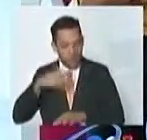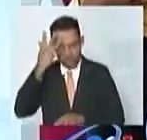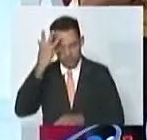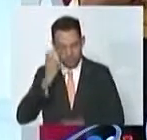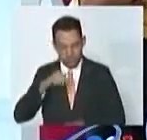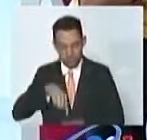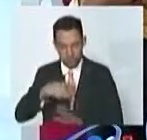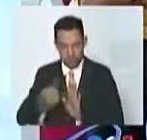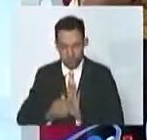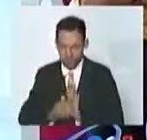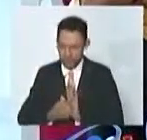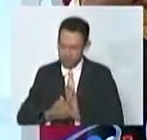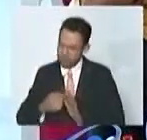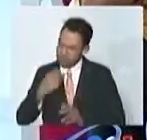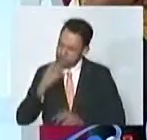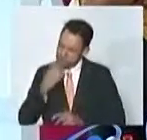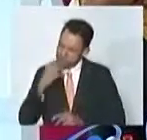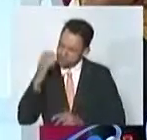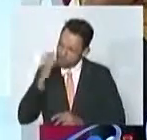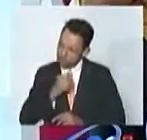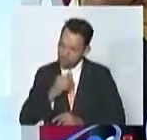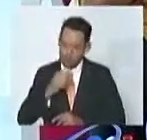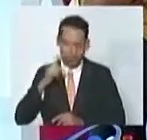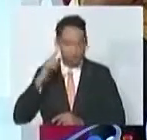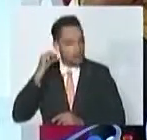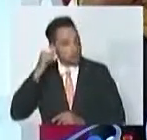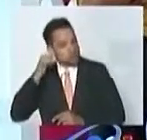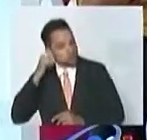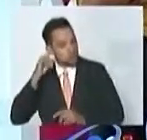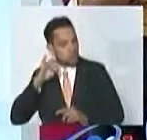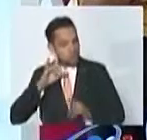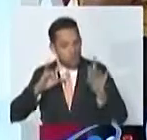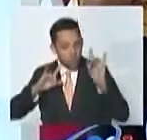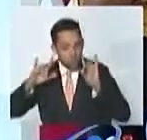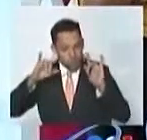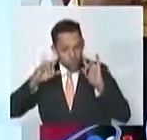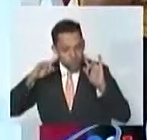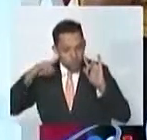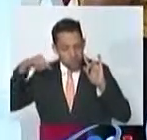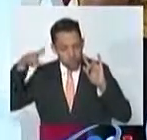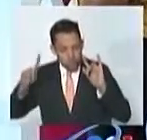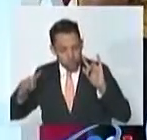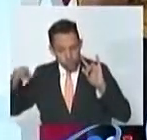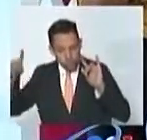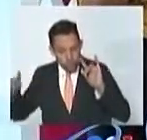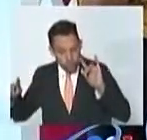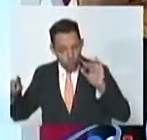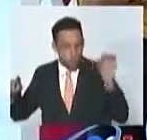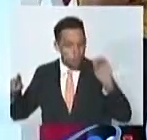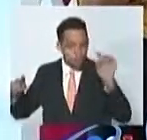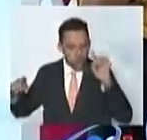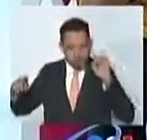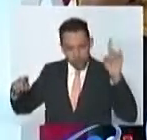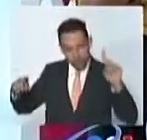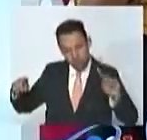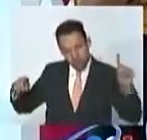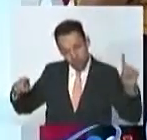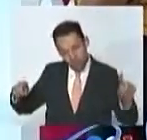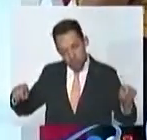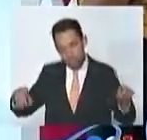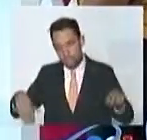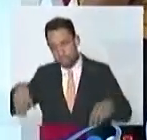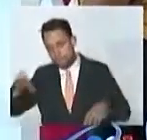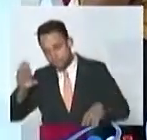¿cierto? A mirar cómo está su audición, cómo están sus desempeños motrices también, porque muchas